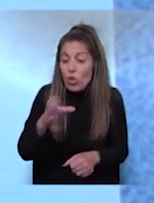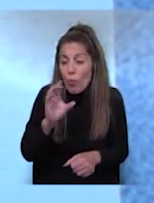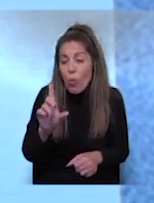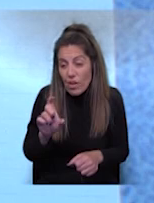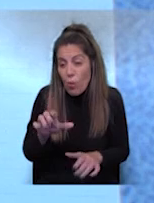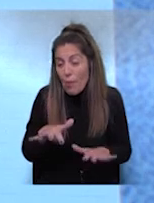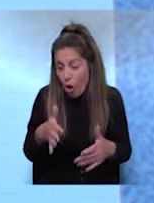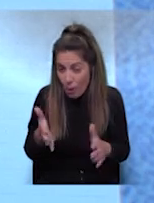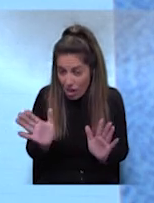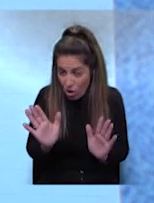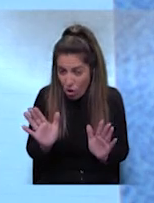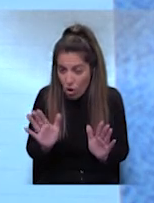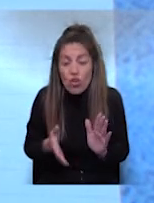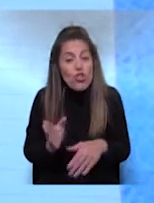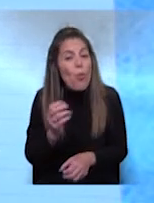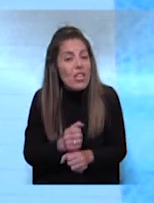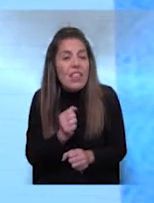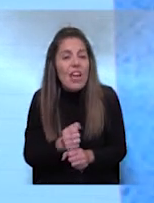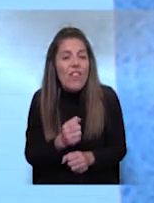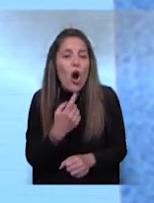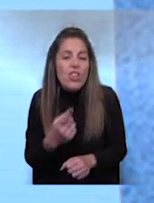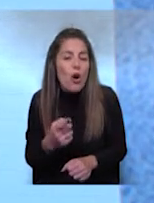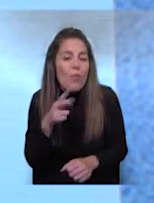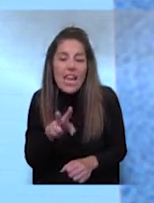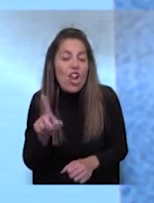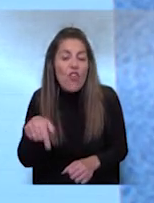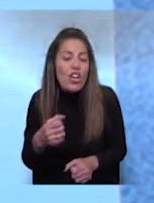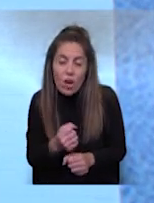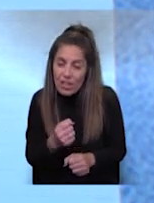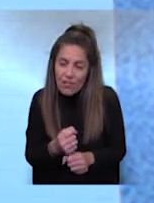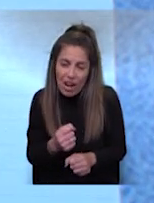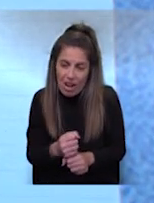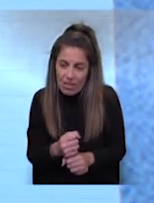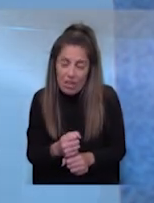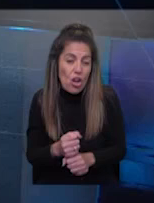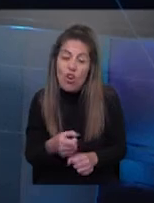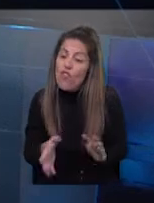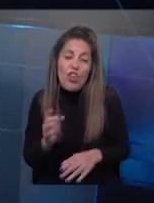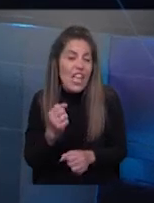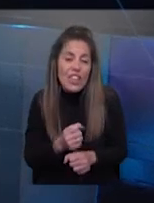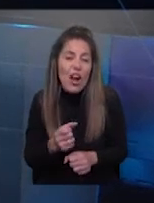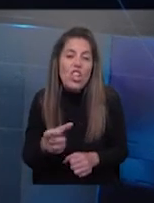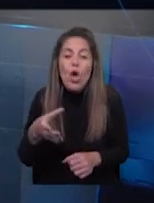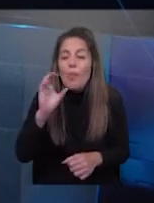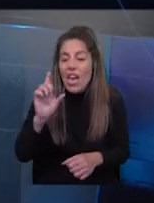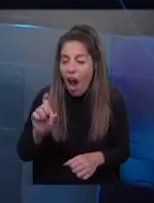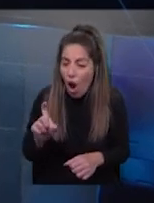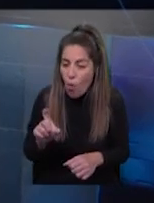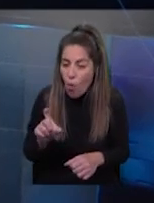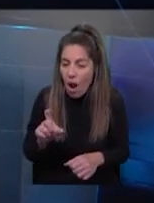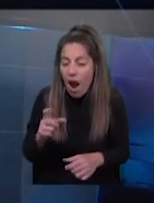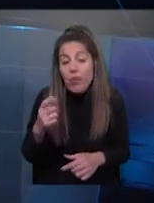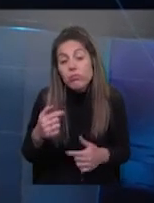menos. Yo voy al trabajo y digo, mirá, no vengo a trabajar. Llamo y digo, no voy a trabajar porque tomé un agua de